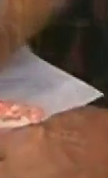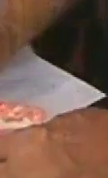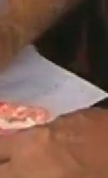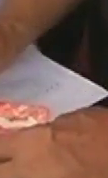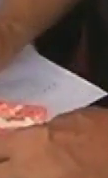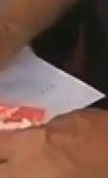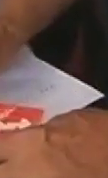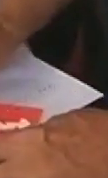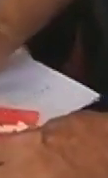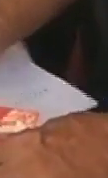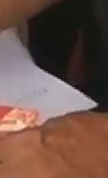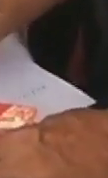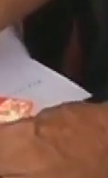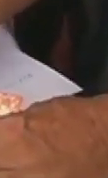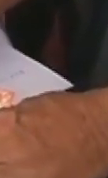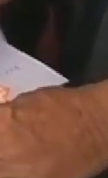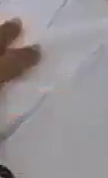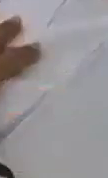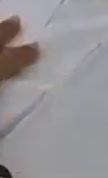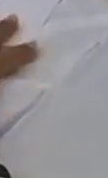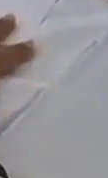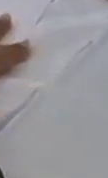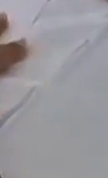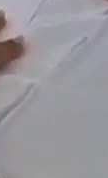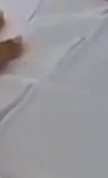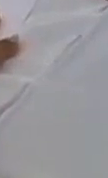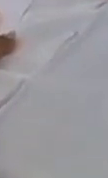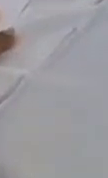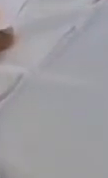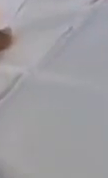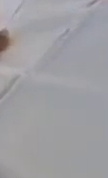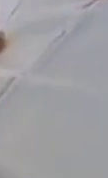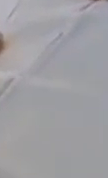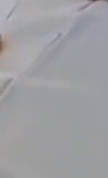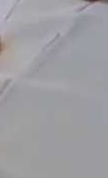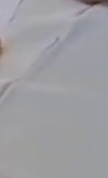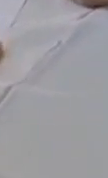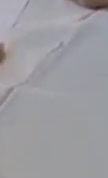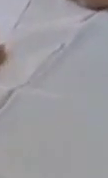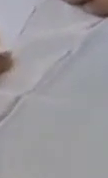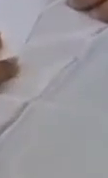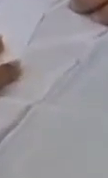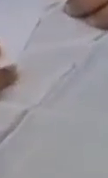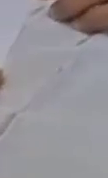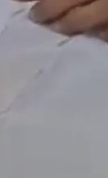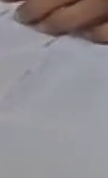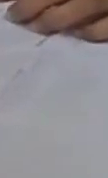Aunque tú seas un ladrón, y aunque no tienes razón,